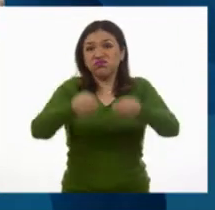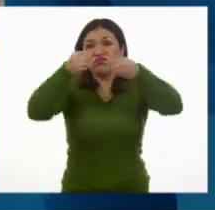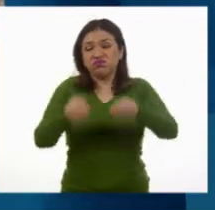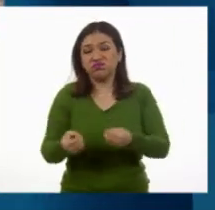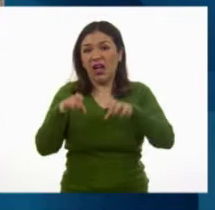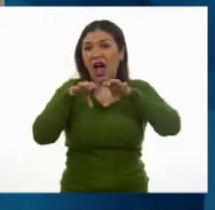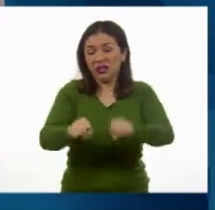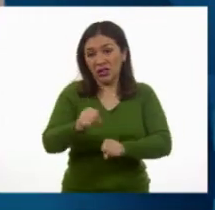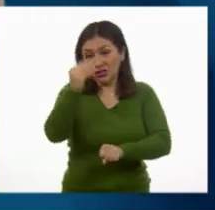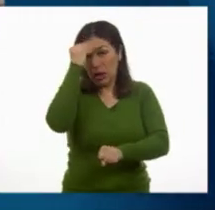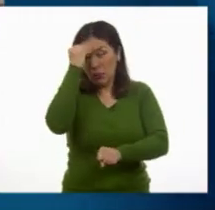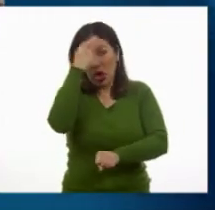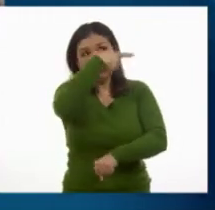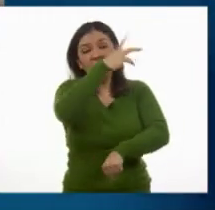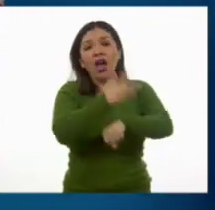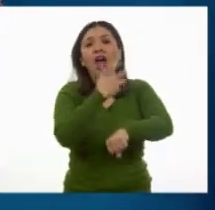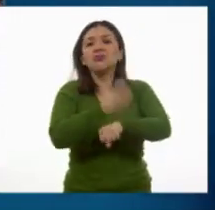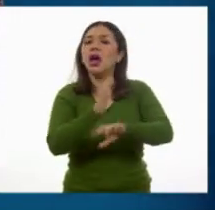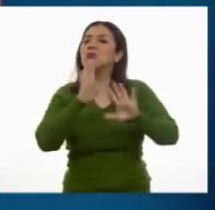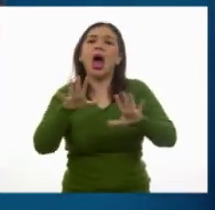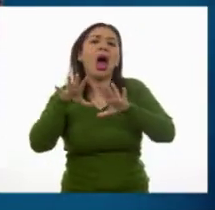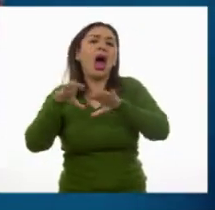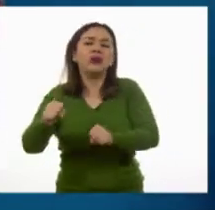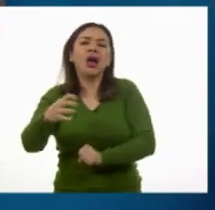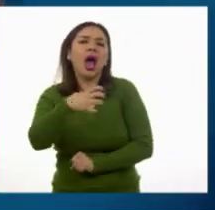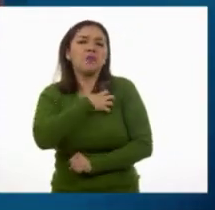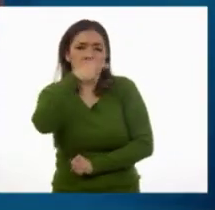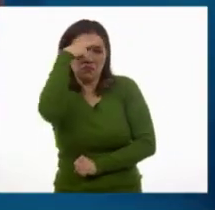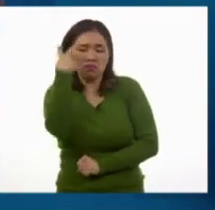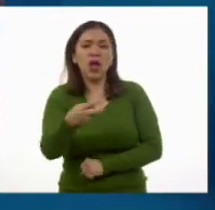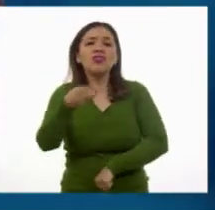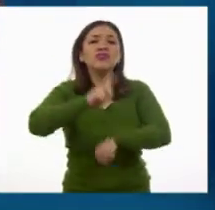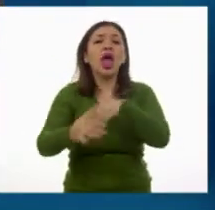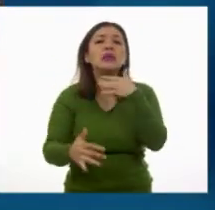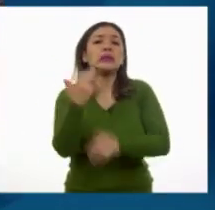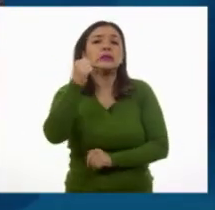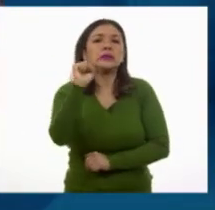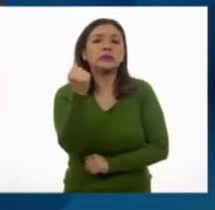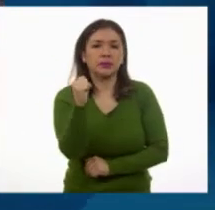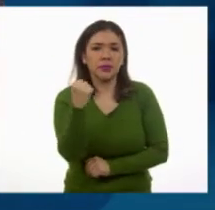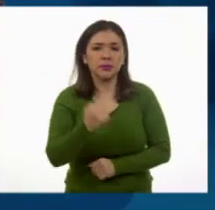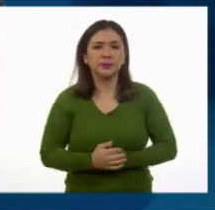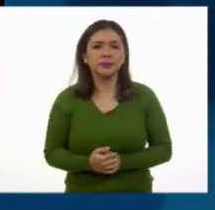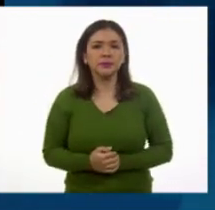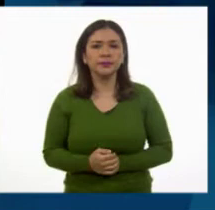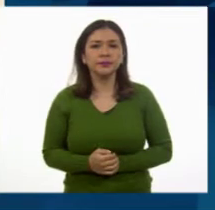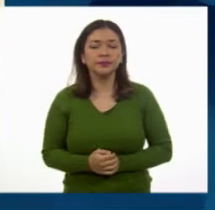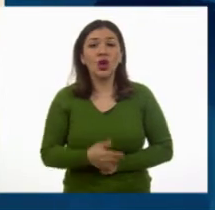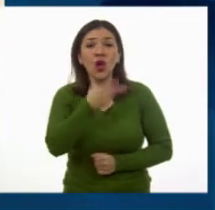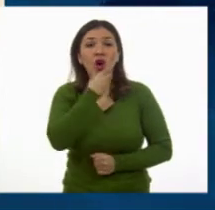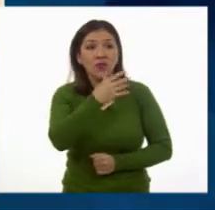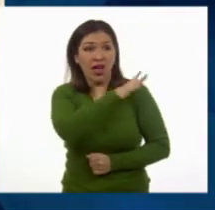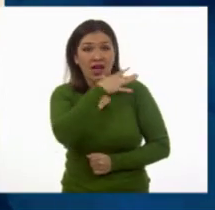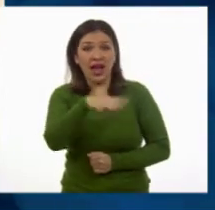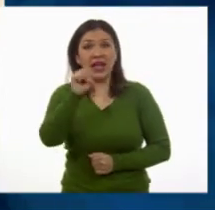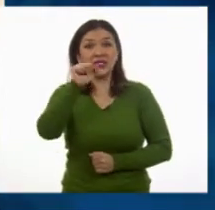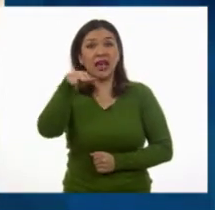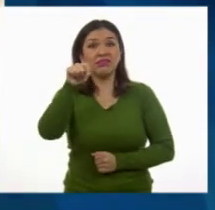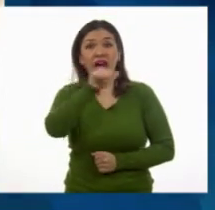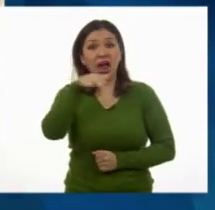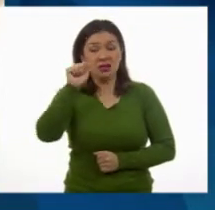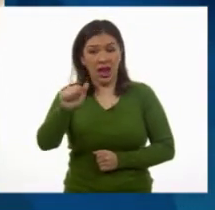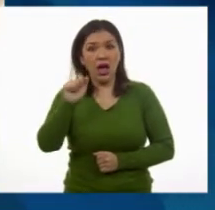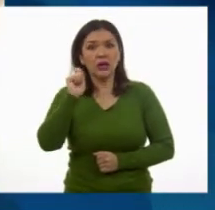los norteamericanos toman finalmente la capital de México el 15 de septiembre. El general Santana, que no